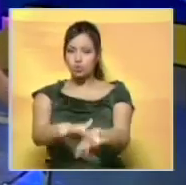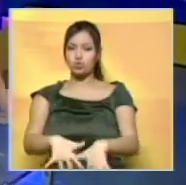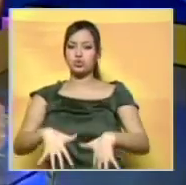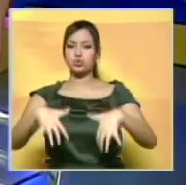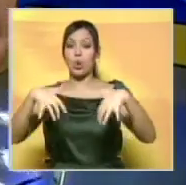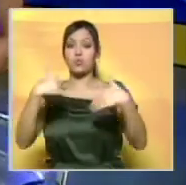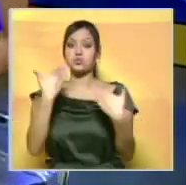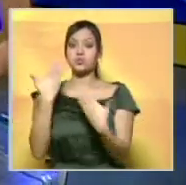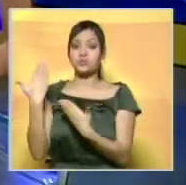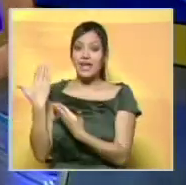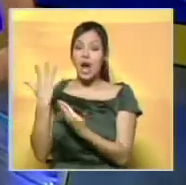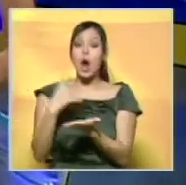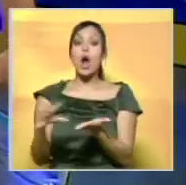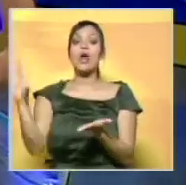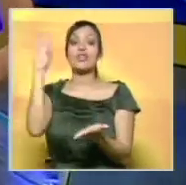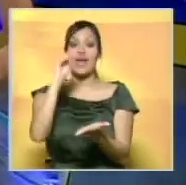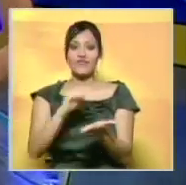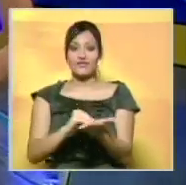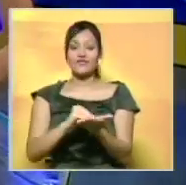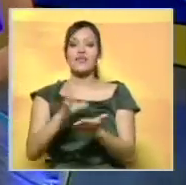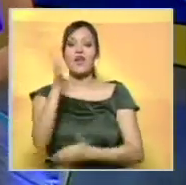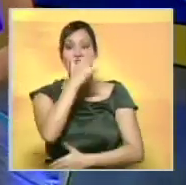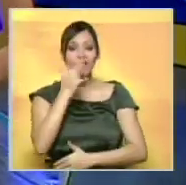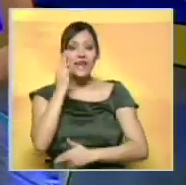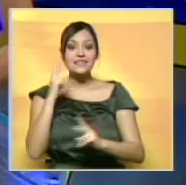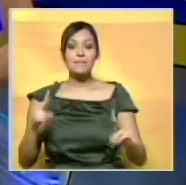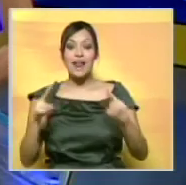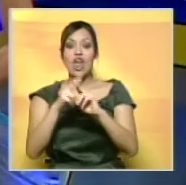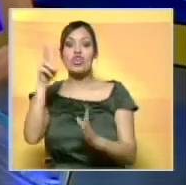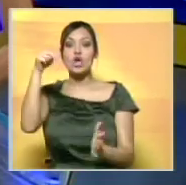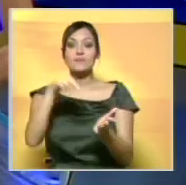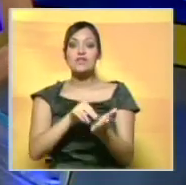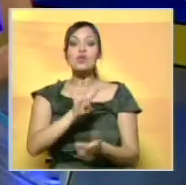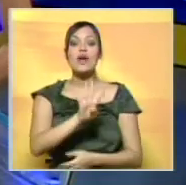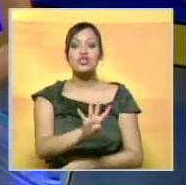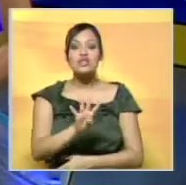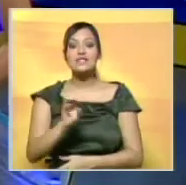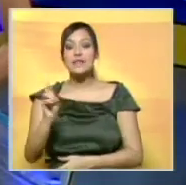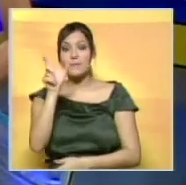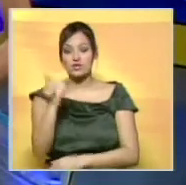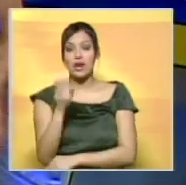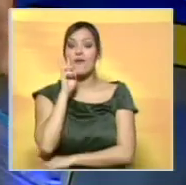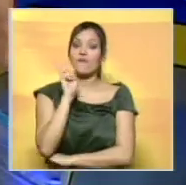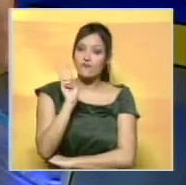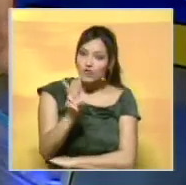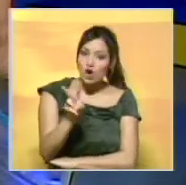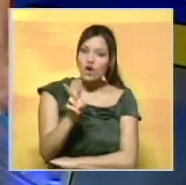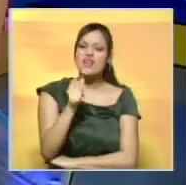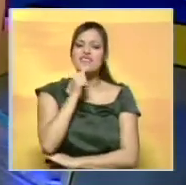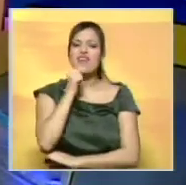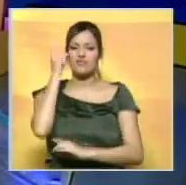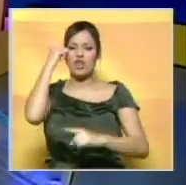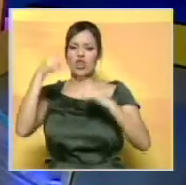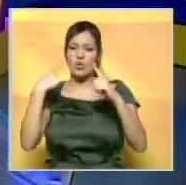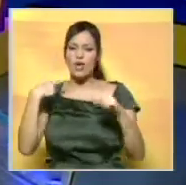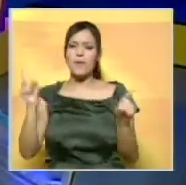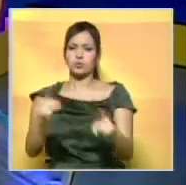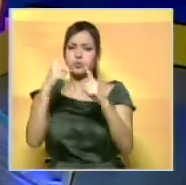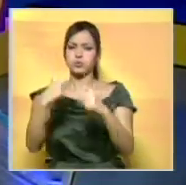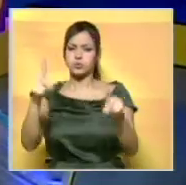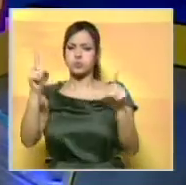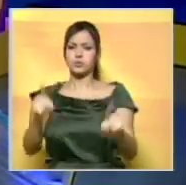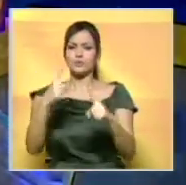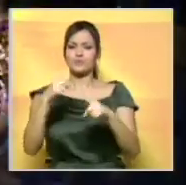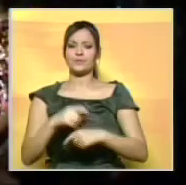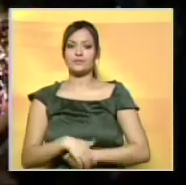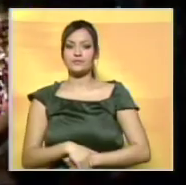Simón Bolívar se reencontró en París con los aplausos de 2.400 espectadores bajo la batuta del magistral